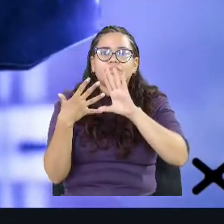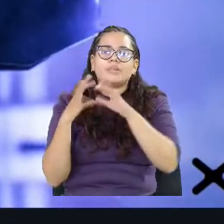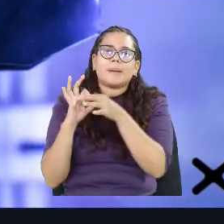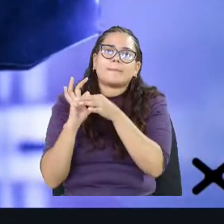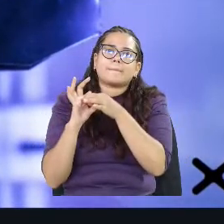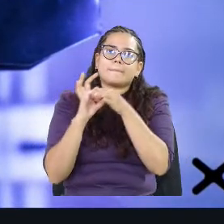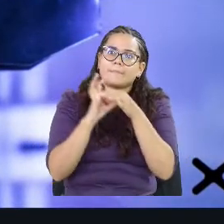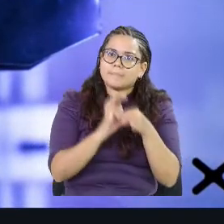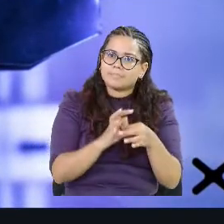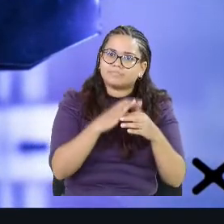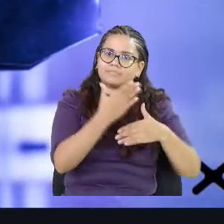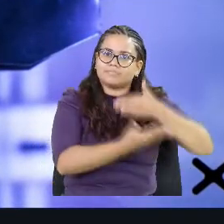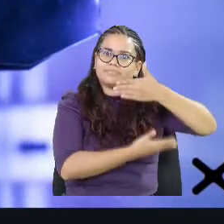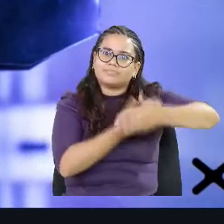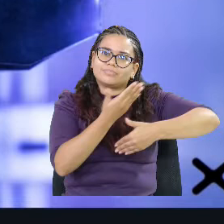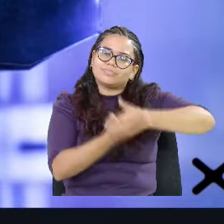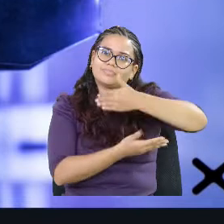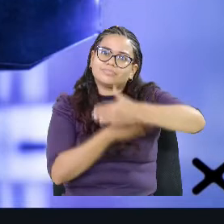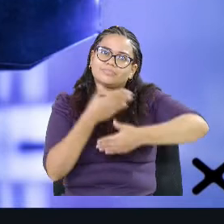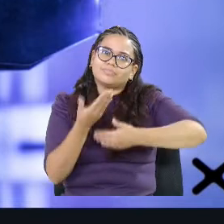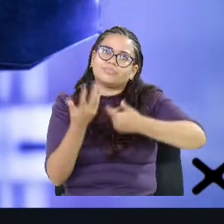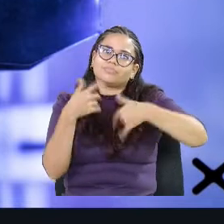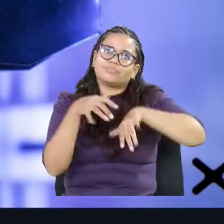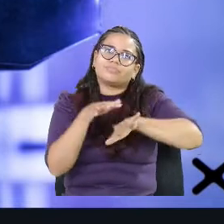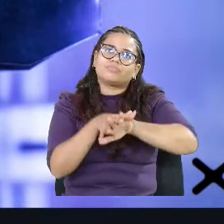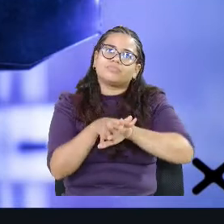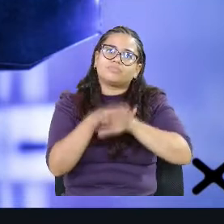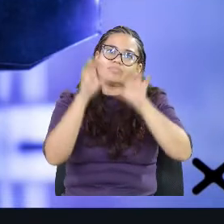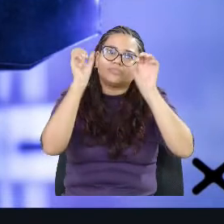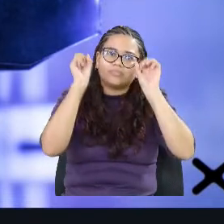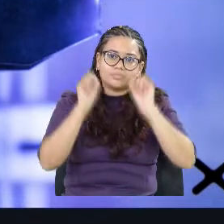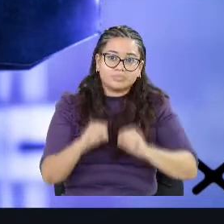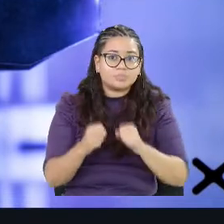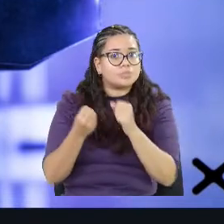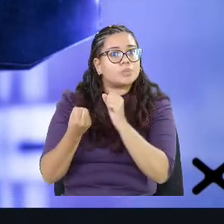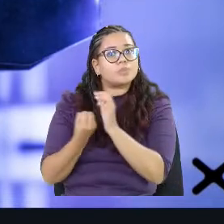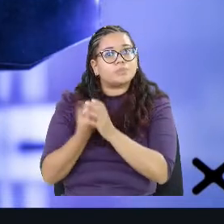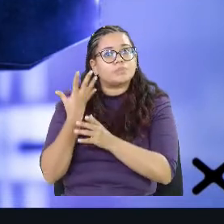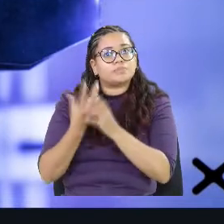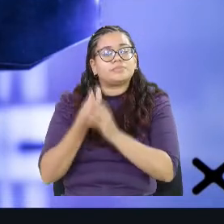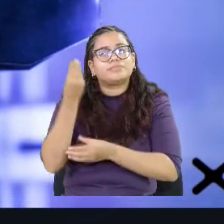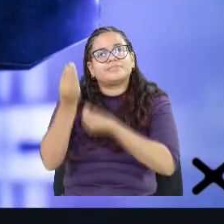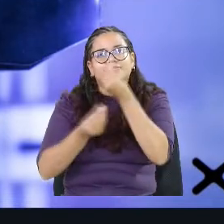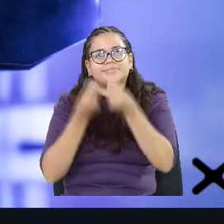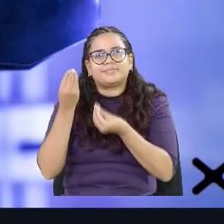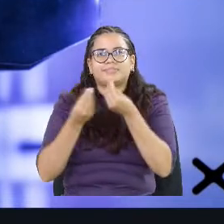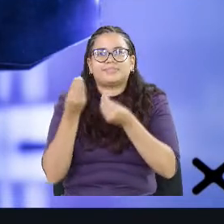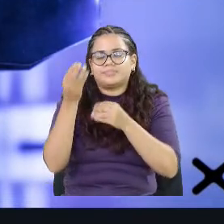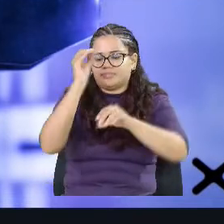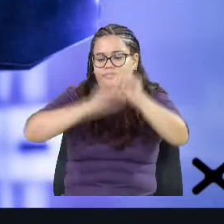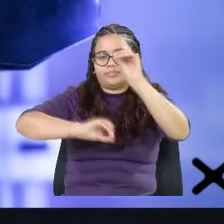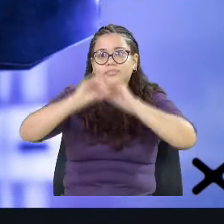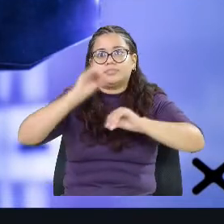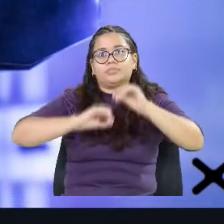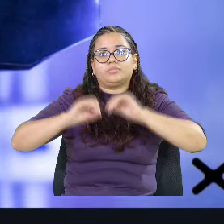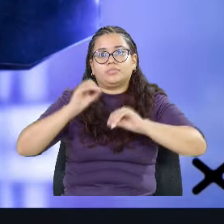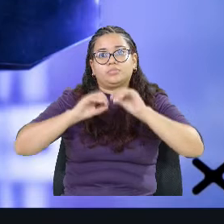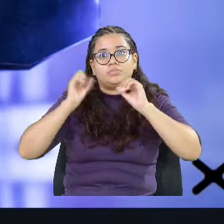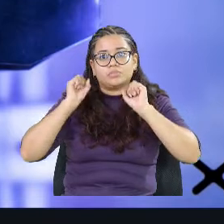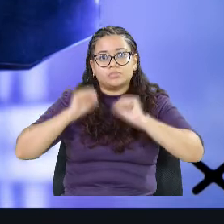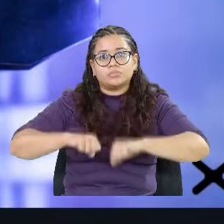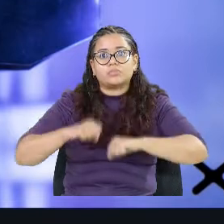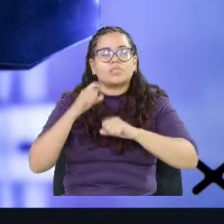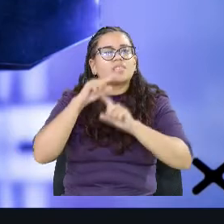de procesos integrados mediante a los cuales se elabora un producto a partir de diseño y modelado del objeto